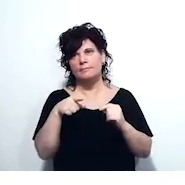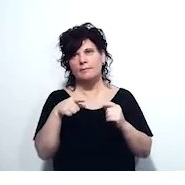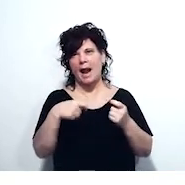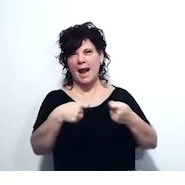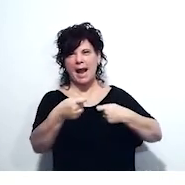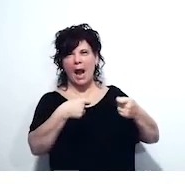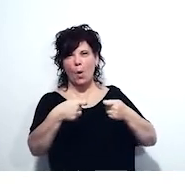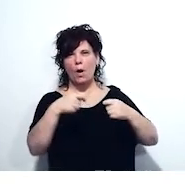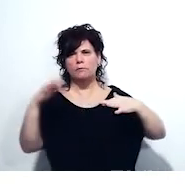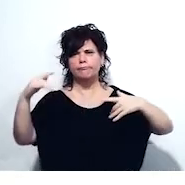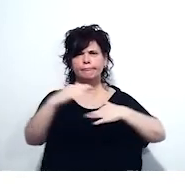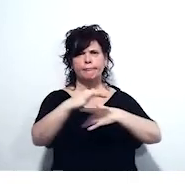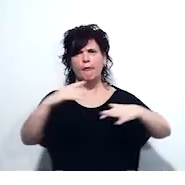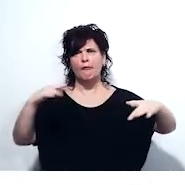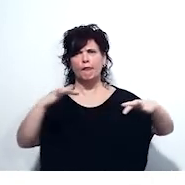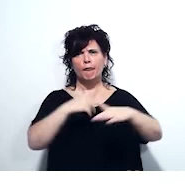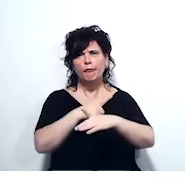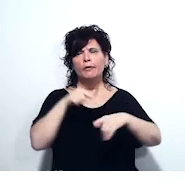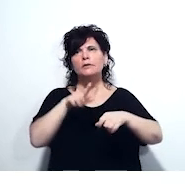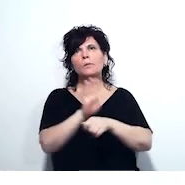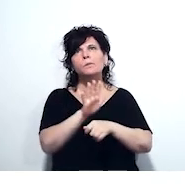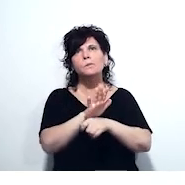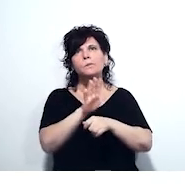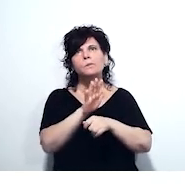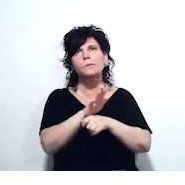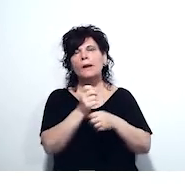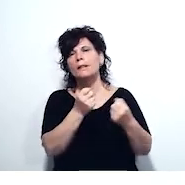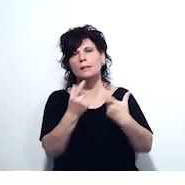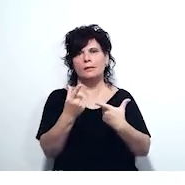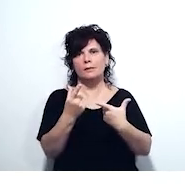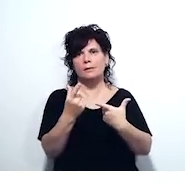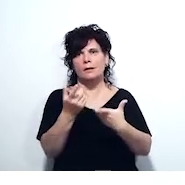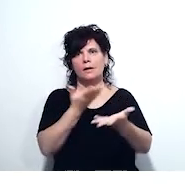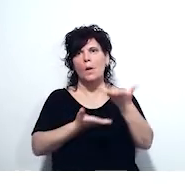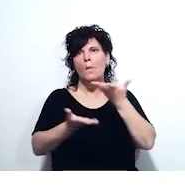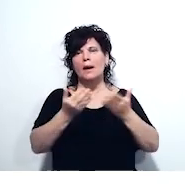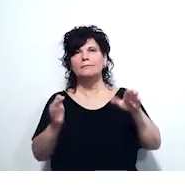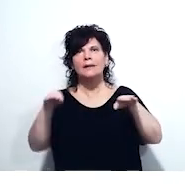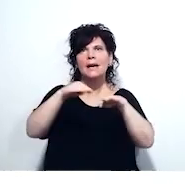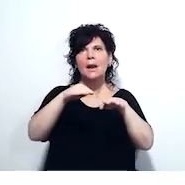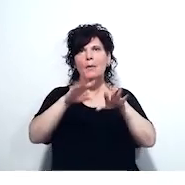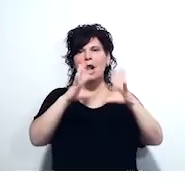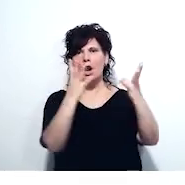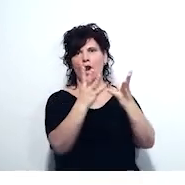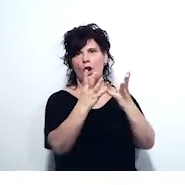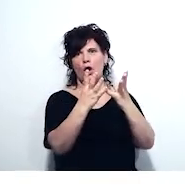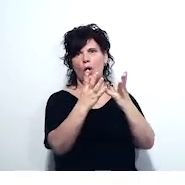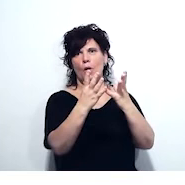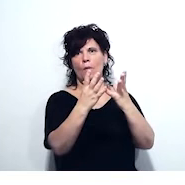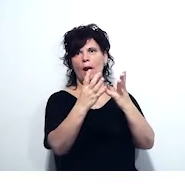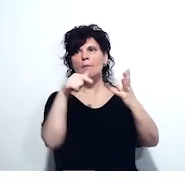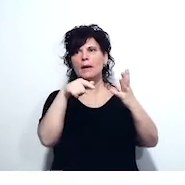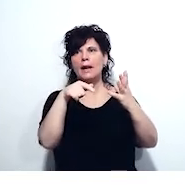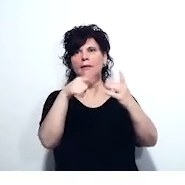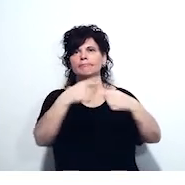manera regular el flujo de datos transfronterizos permitiría compartir a nivel global para